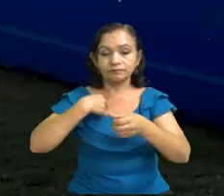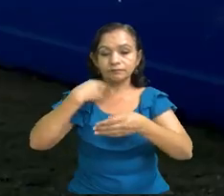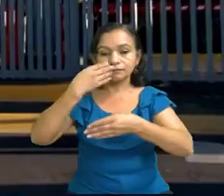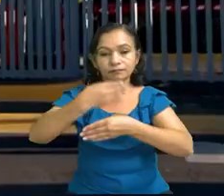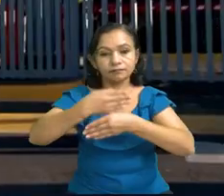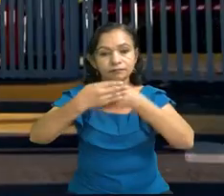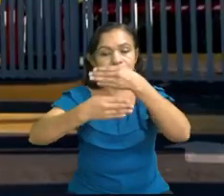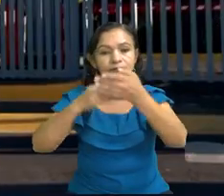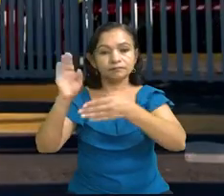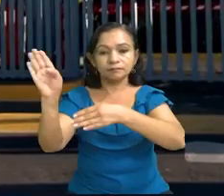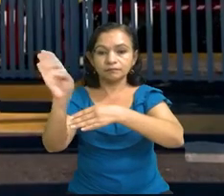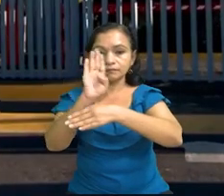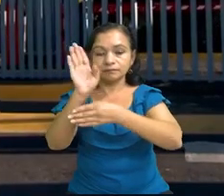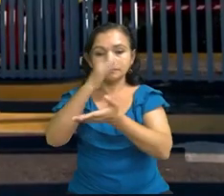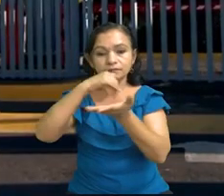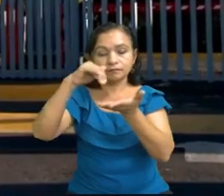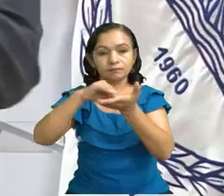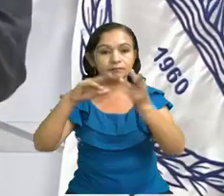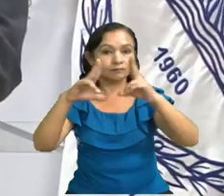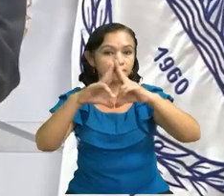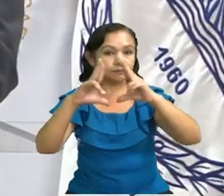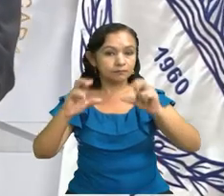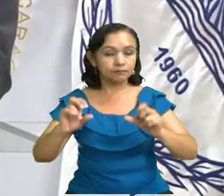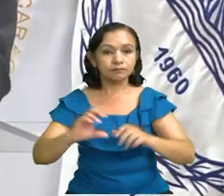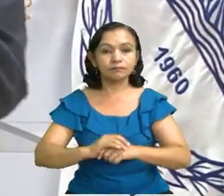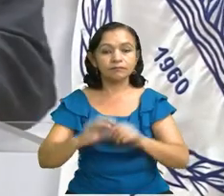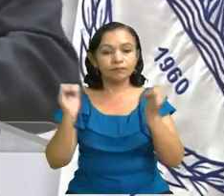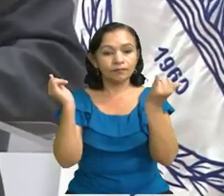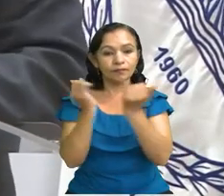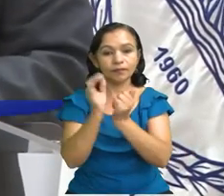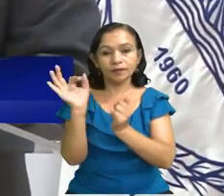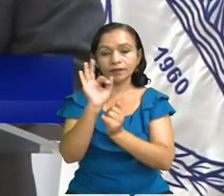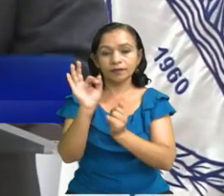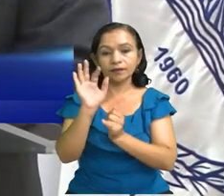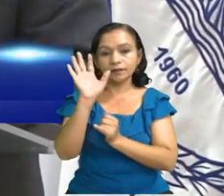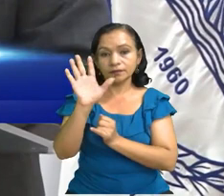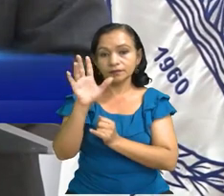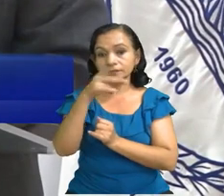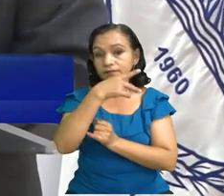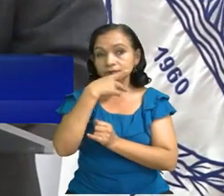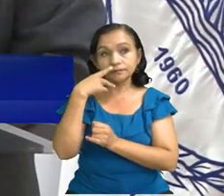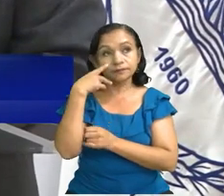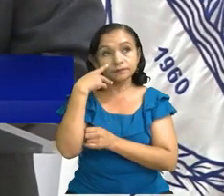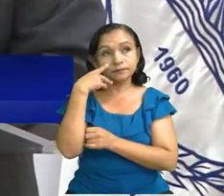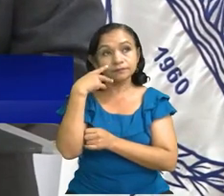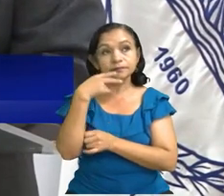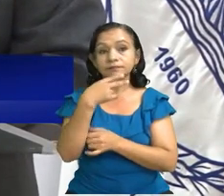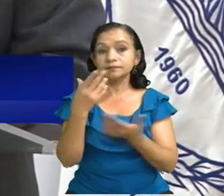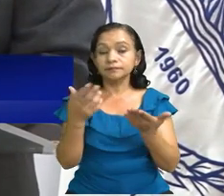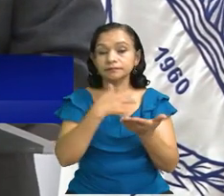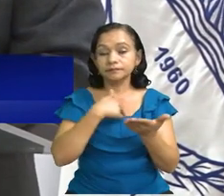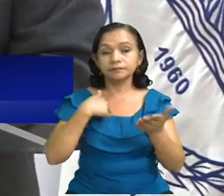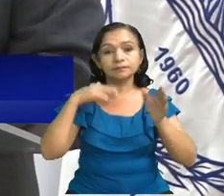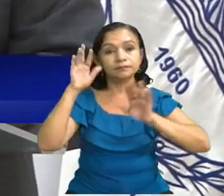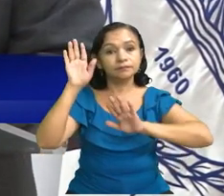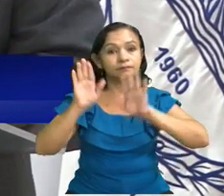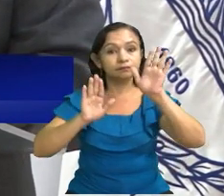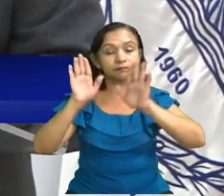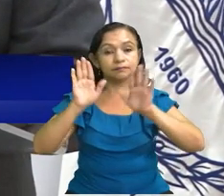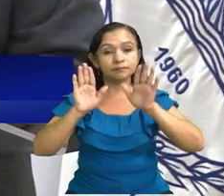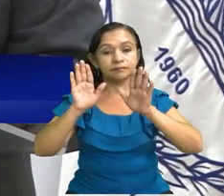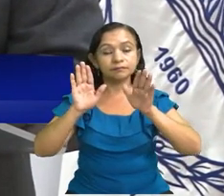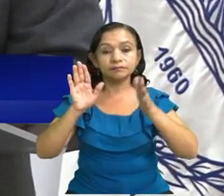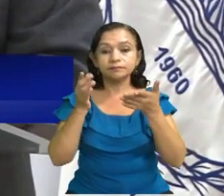del Banco Central de Nicaragua. De igual manera, el 5 de junio estaremos participando en la circulación